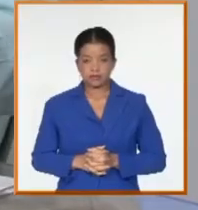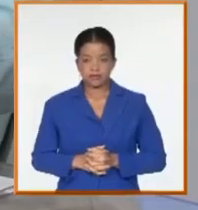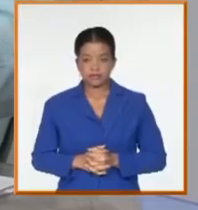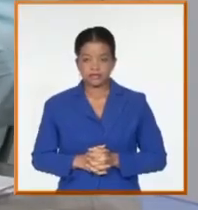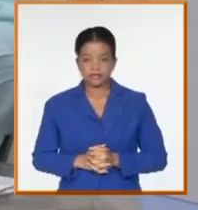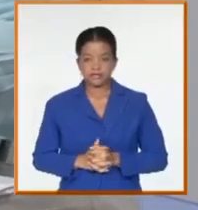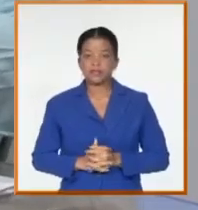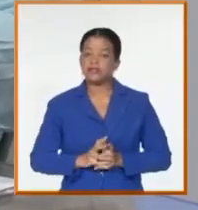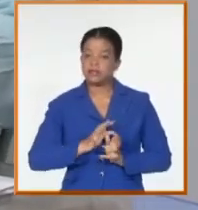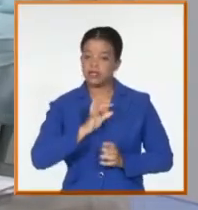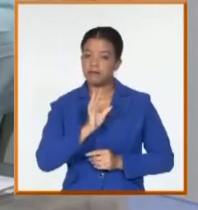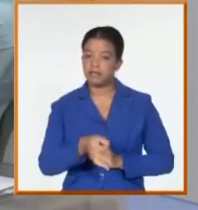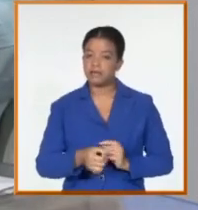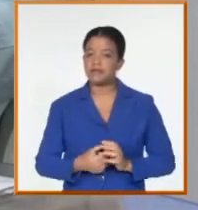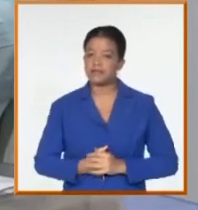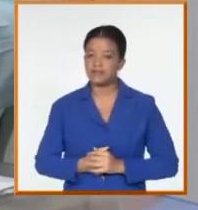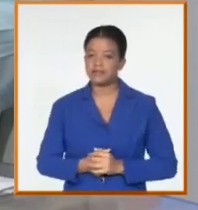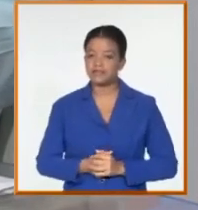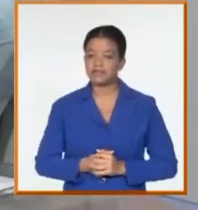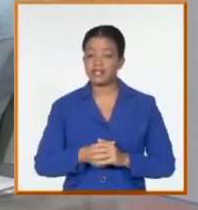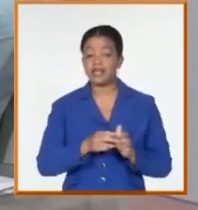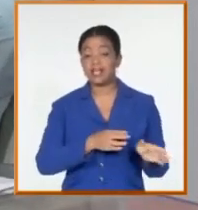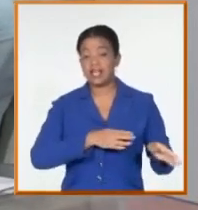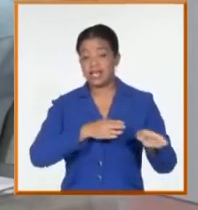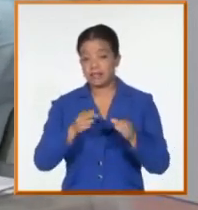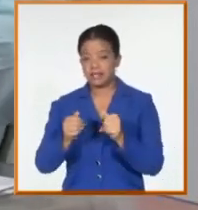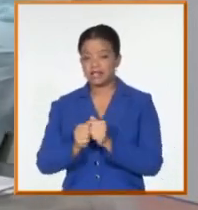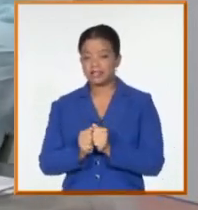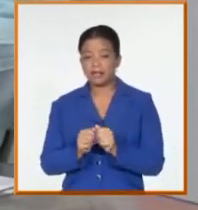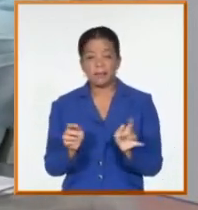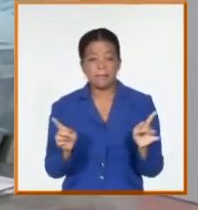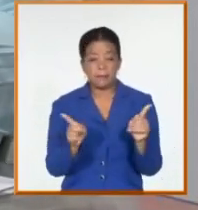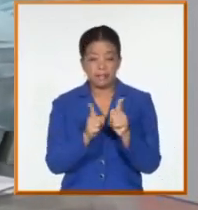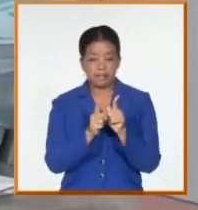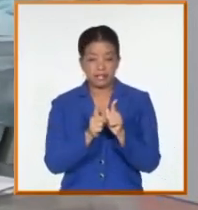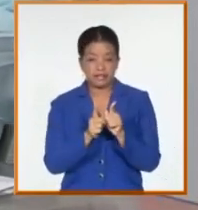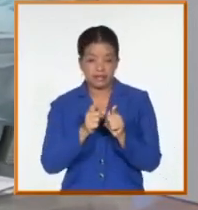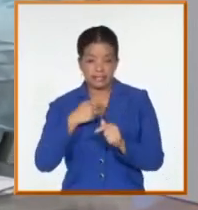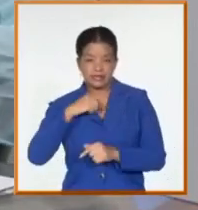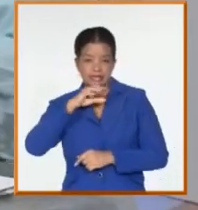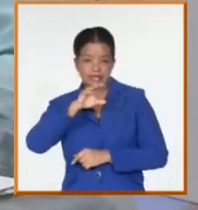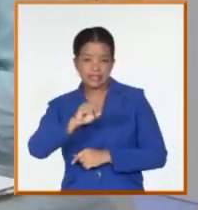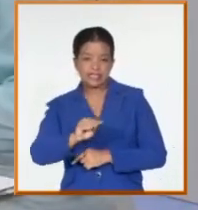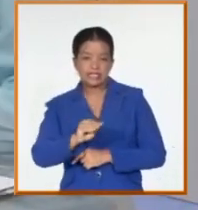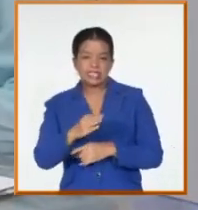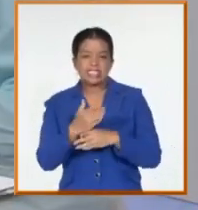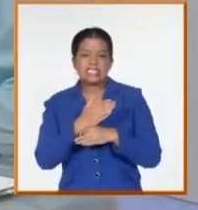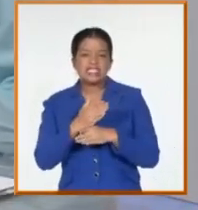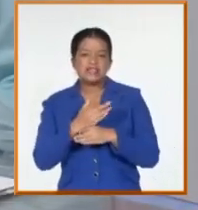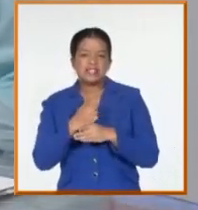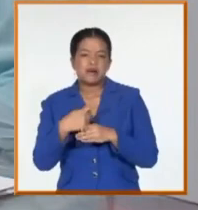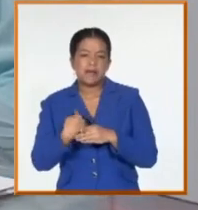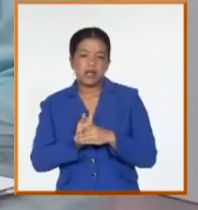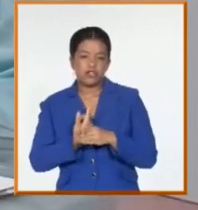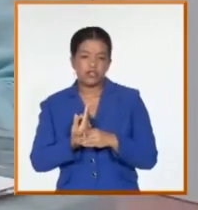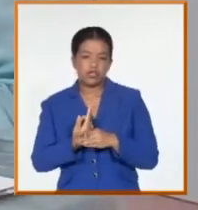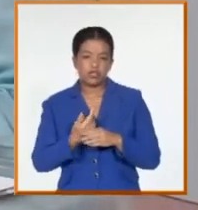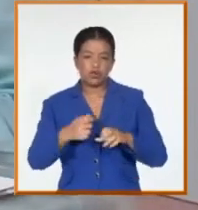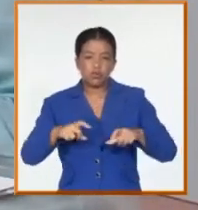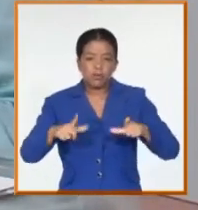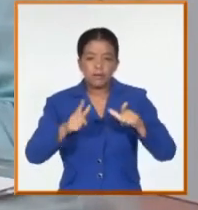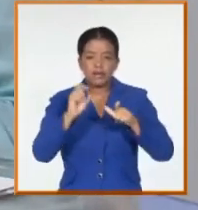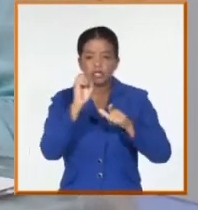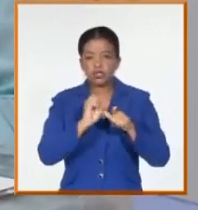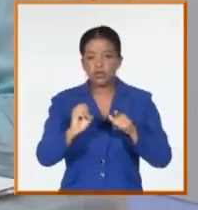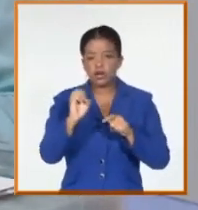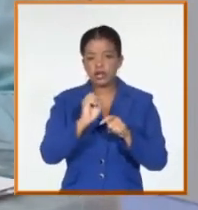ya resumiendo podría decir Qué significa para nosotros la implementación sí como organismo la